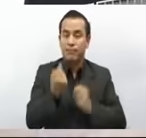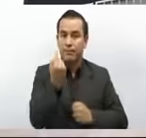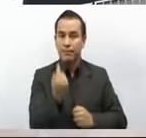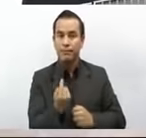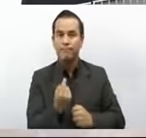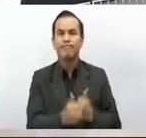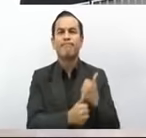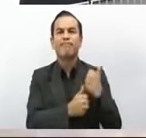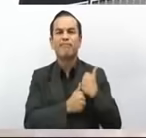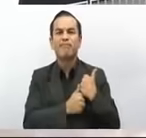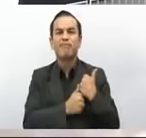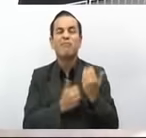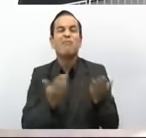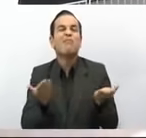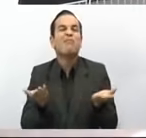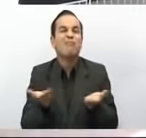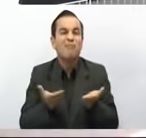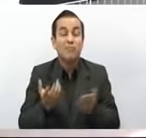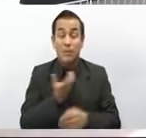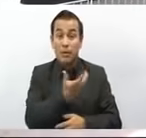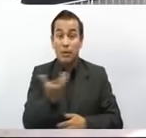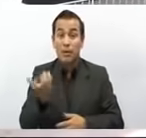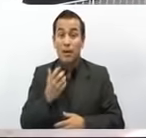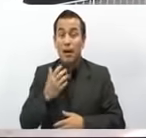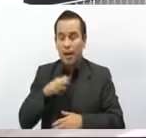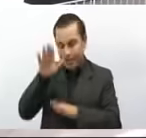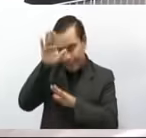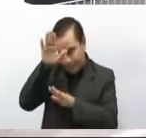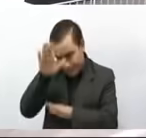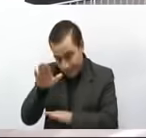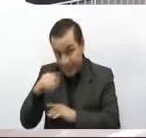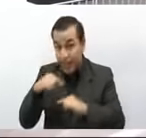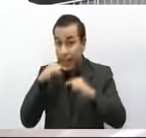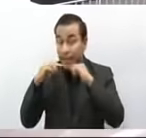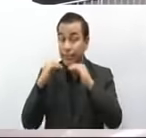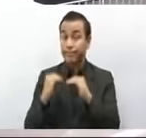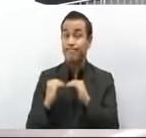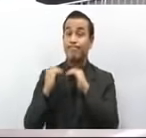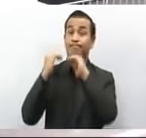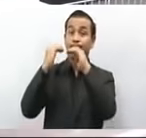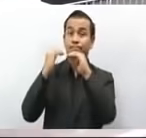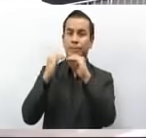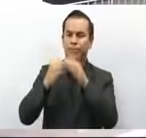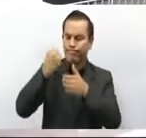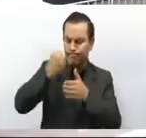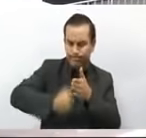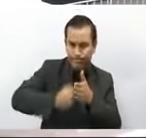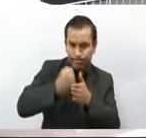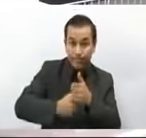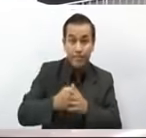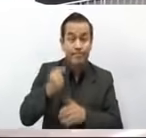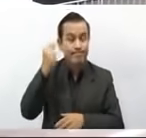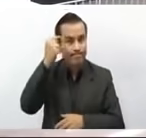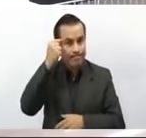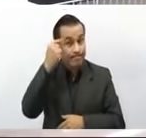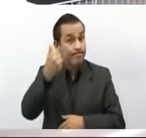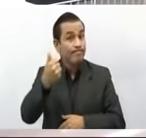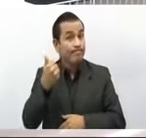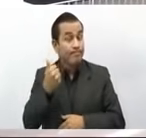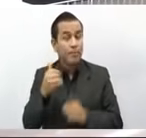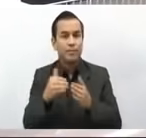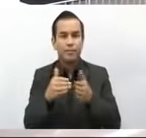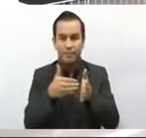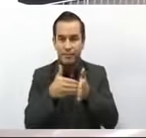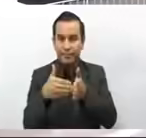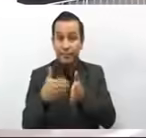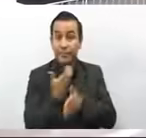soldado salvadoreño cumple las órdenes de sus superiores con prontitud, esmero, inteligencia e